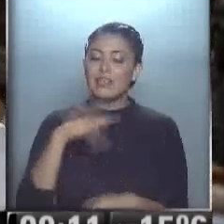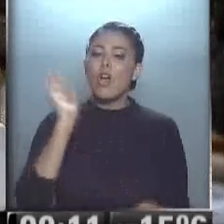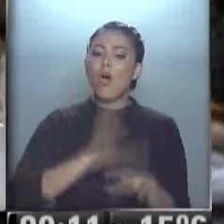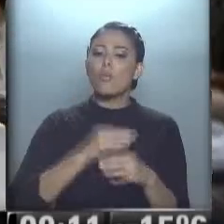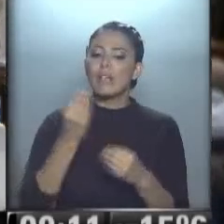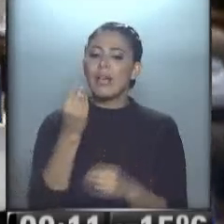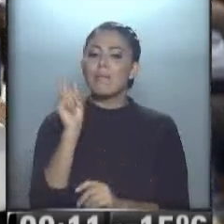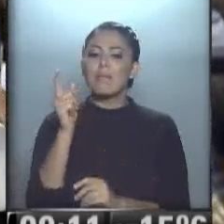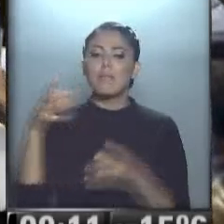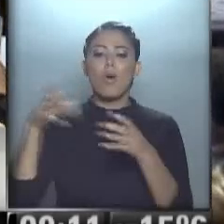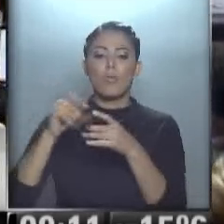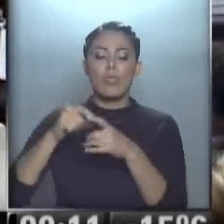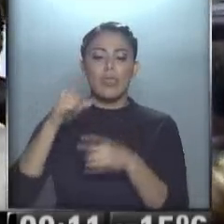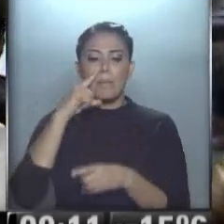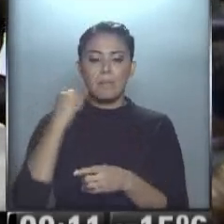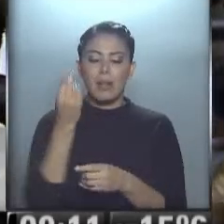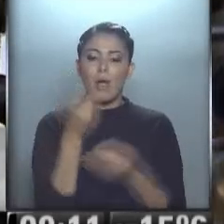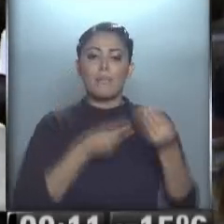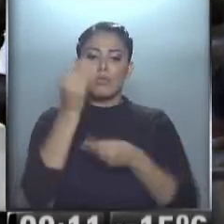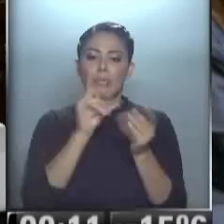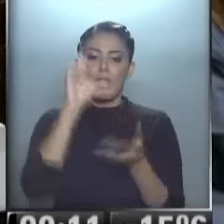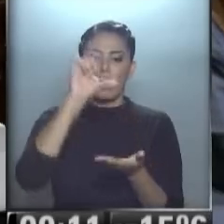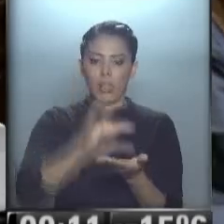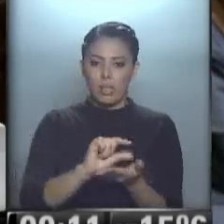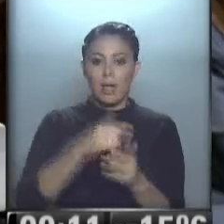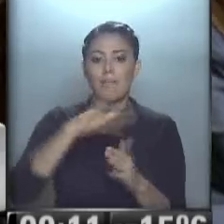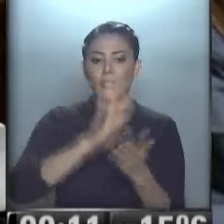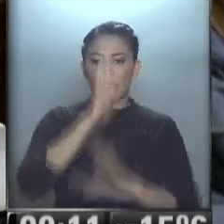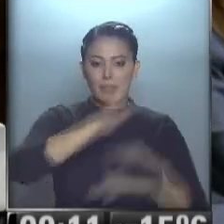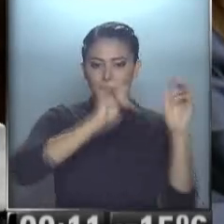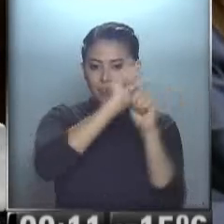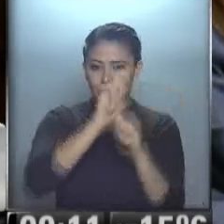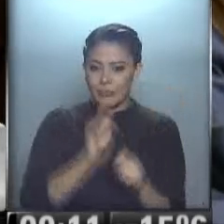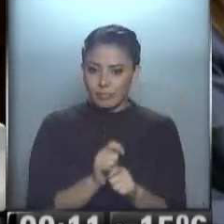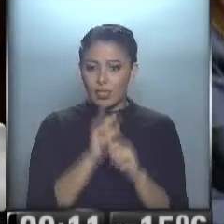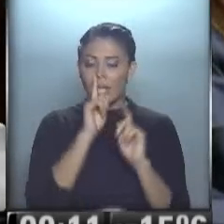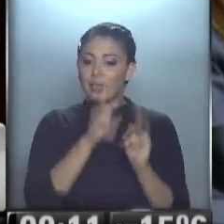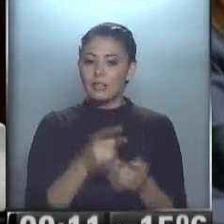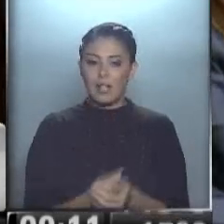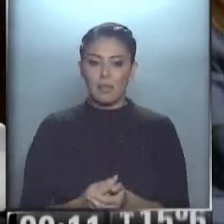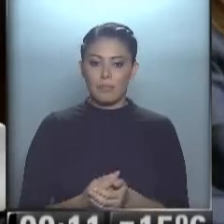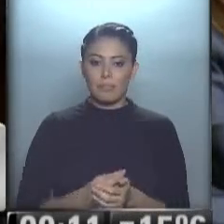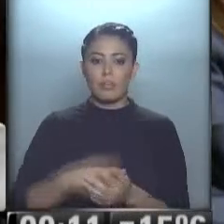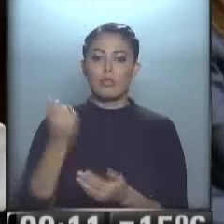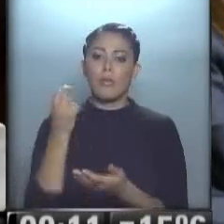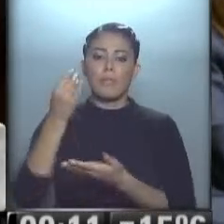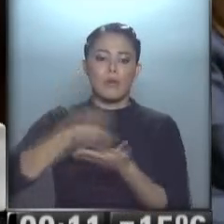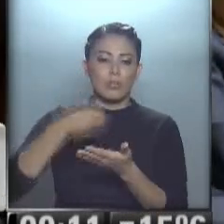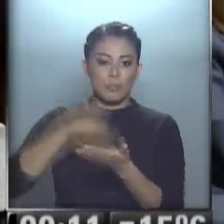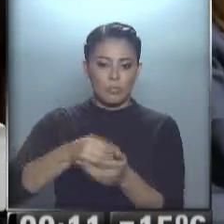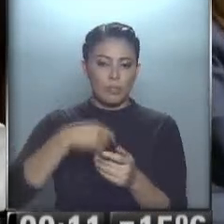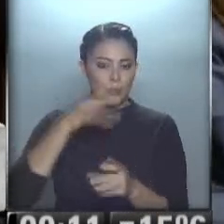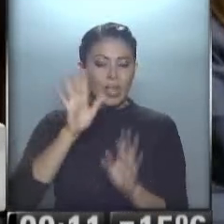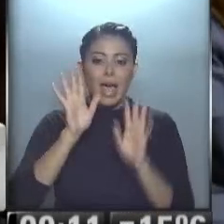presupuesto que el macrismo destina a la educación sobre todo en el rubro de infraestructura y en la subejecución presupuestaria